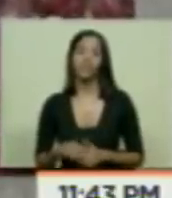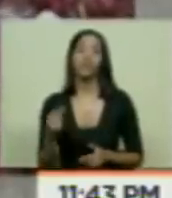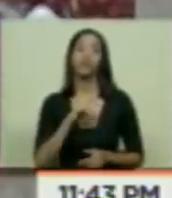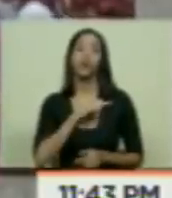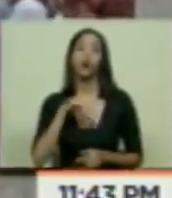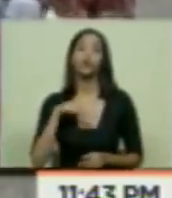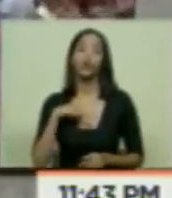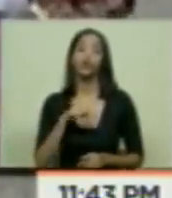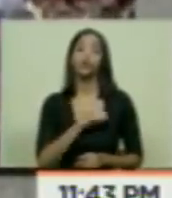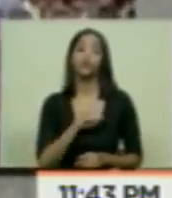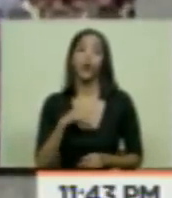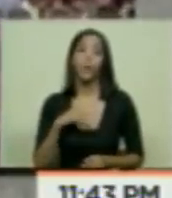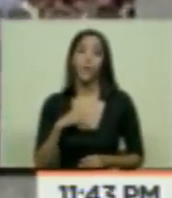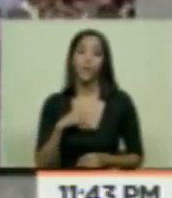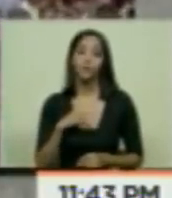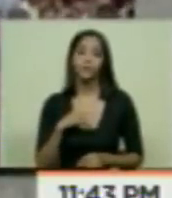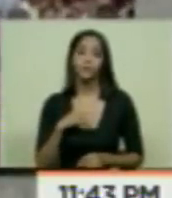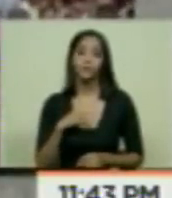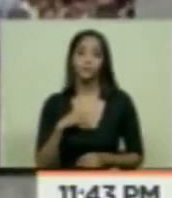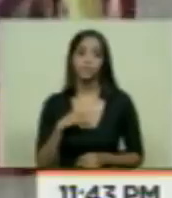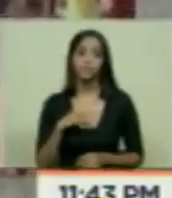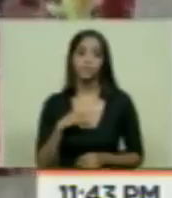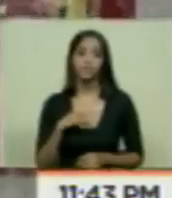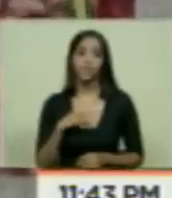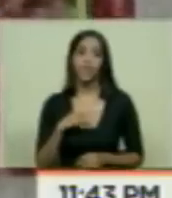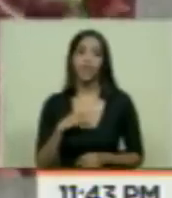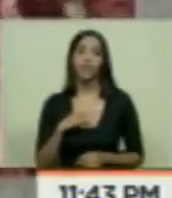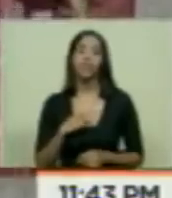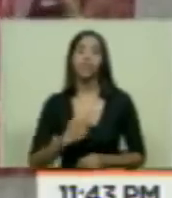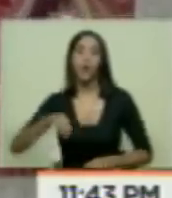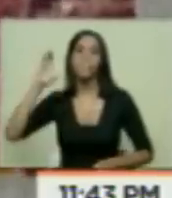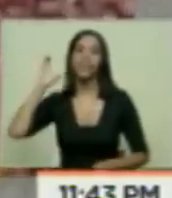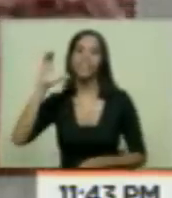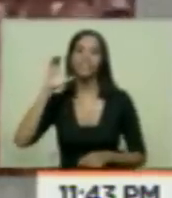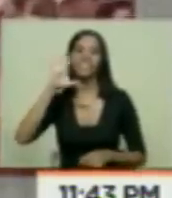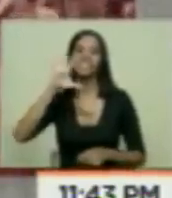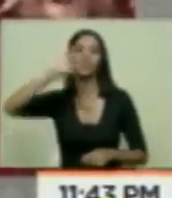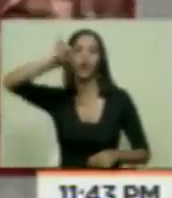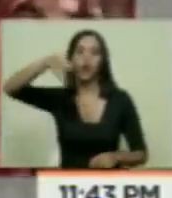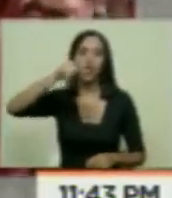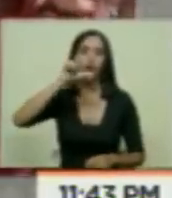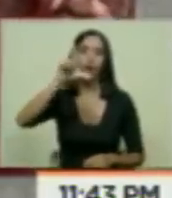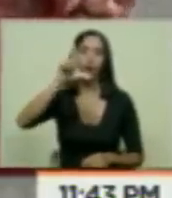Nosotros somos los patriotas del 5 de julio,